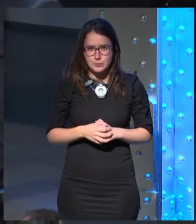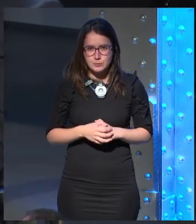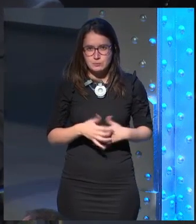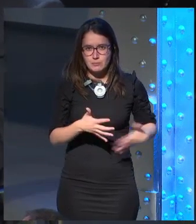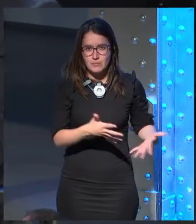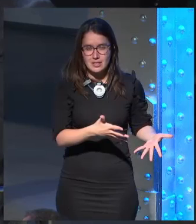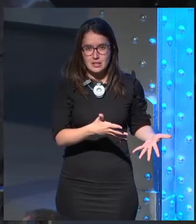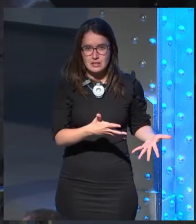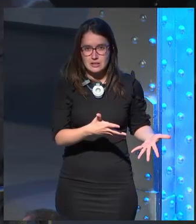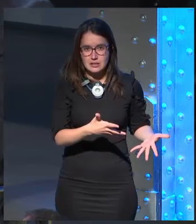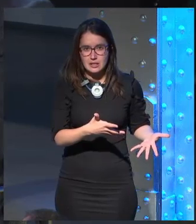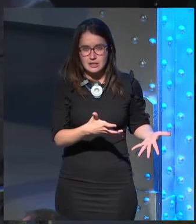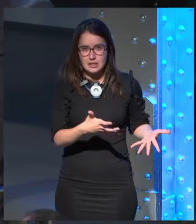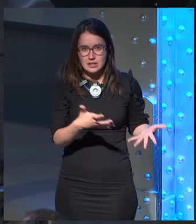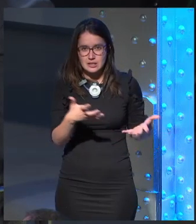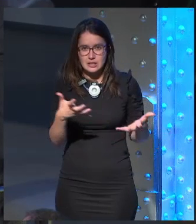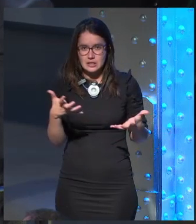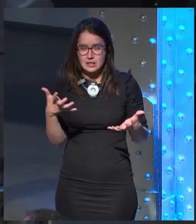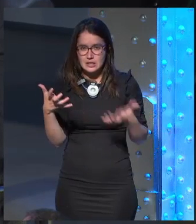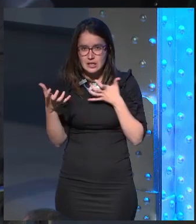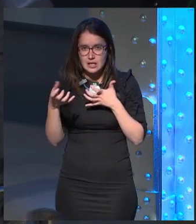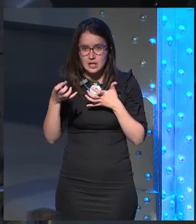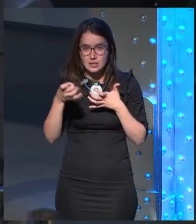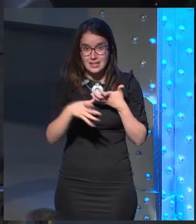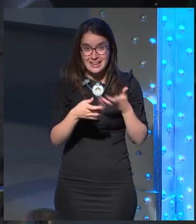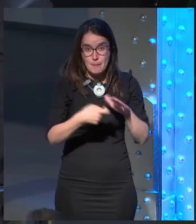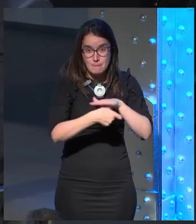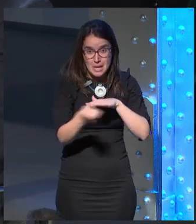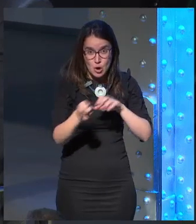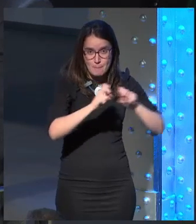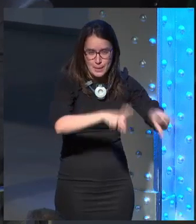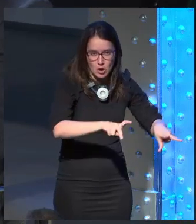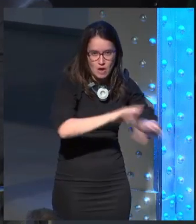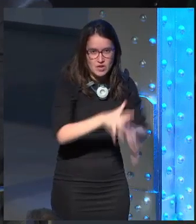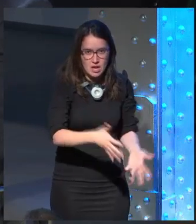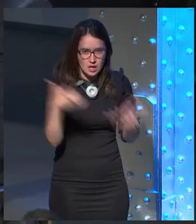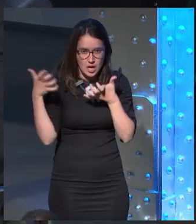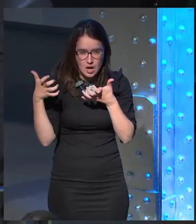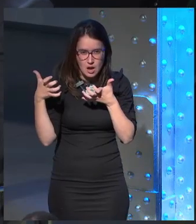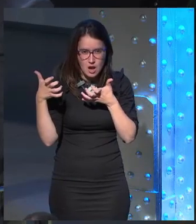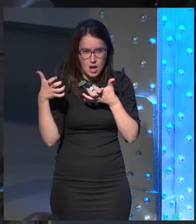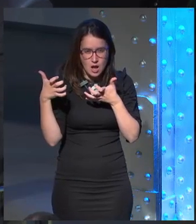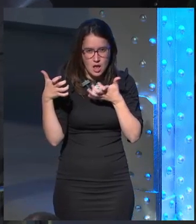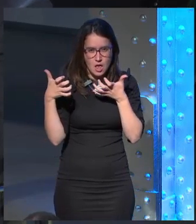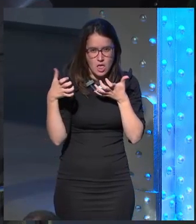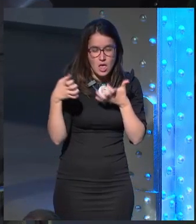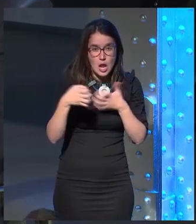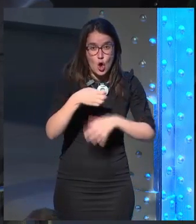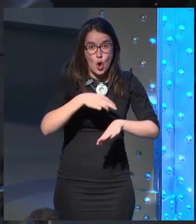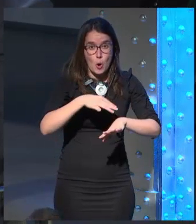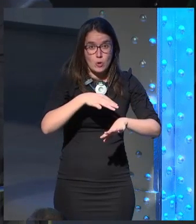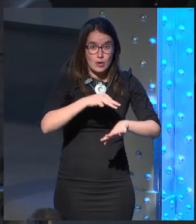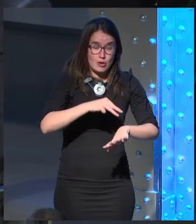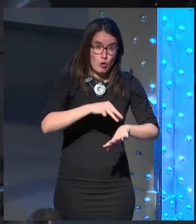y gana el que tiene la peor mano. Y el comandante de la nave tiene que perder la